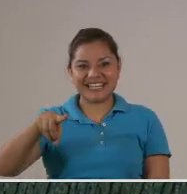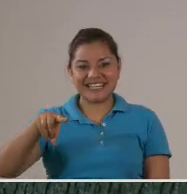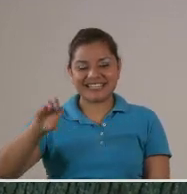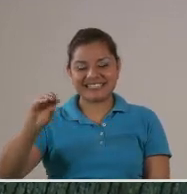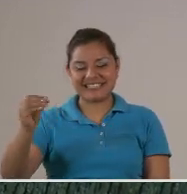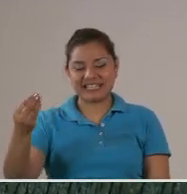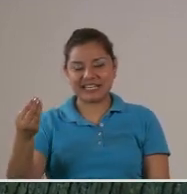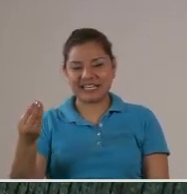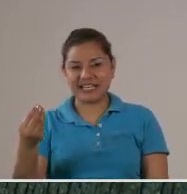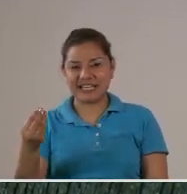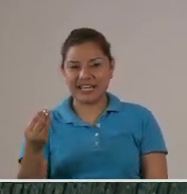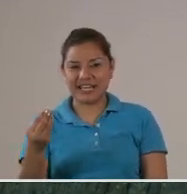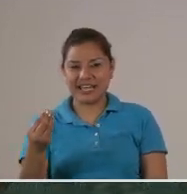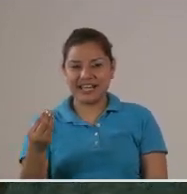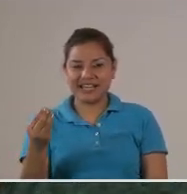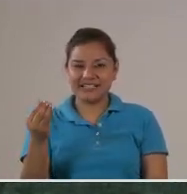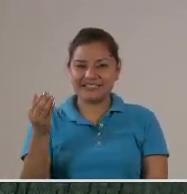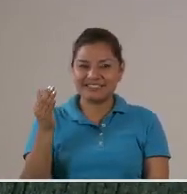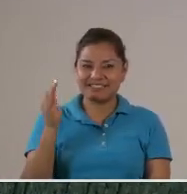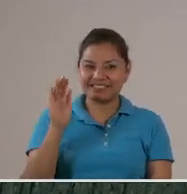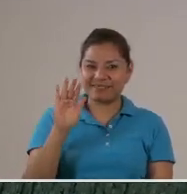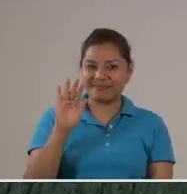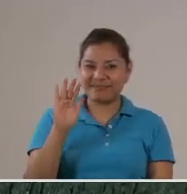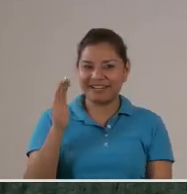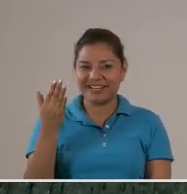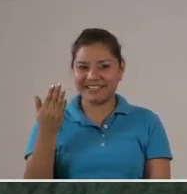mí pero que no tienen